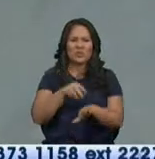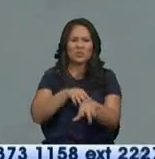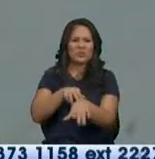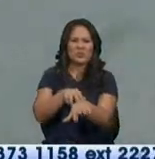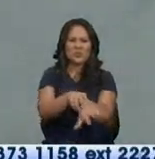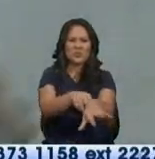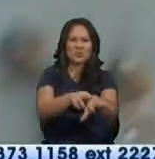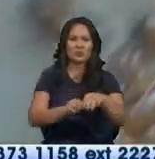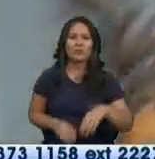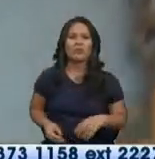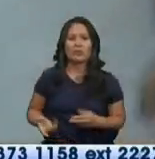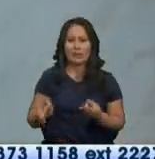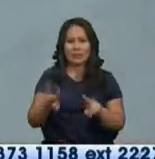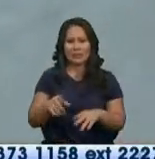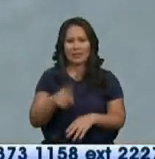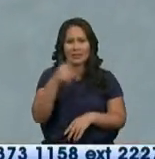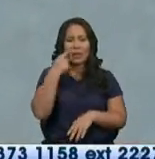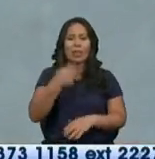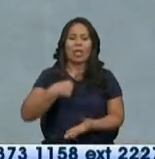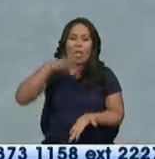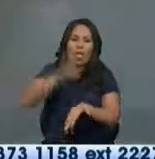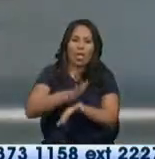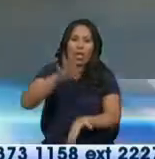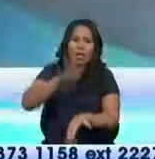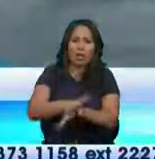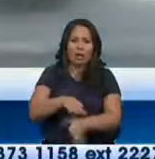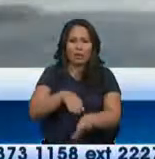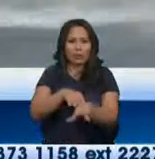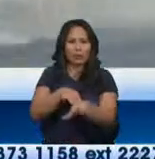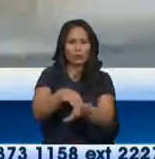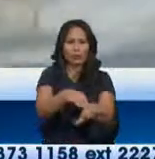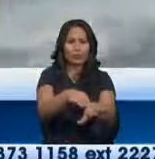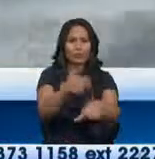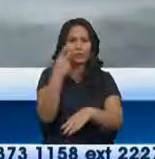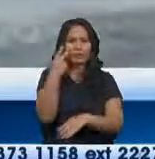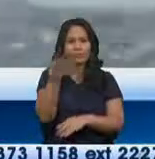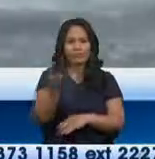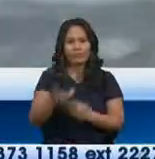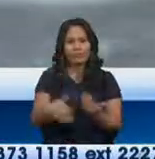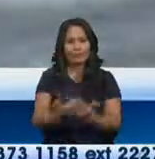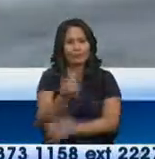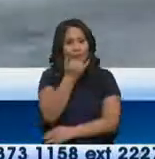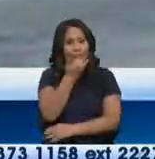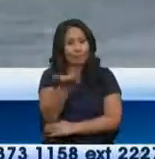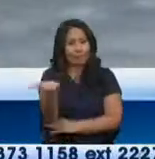ahí. Hay que estar matando ahí cada rato las cucarachas. Informó José Morales.